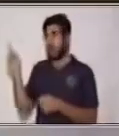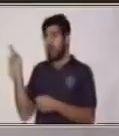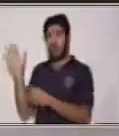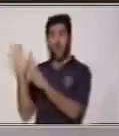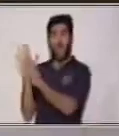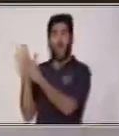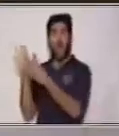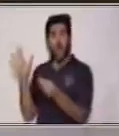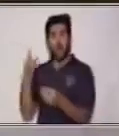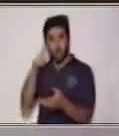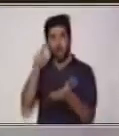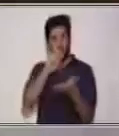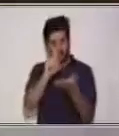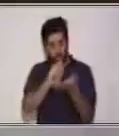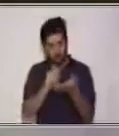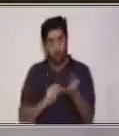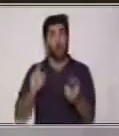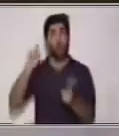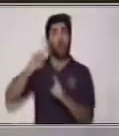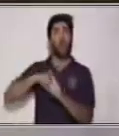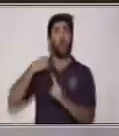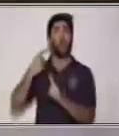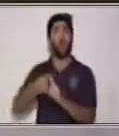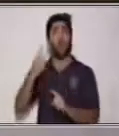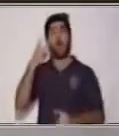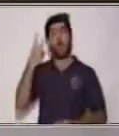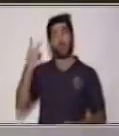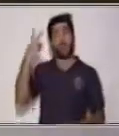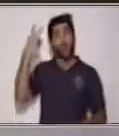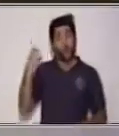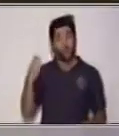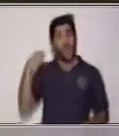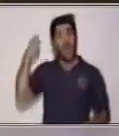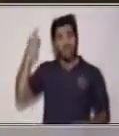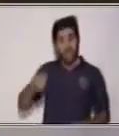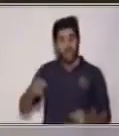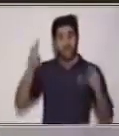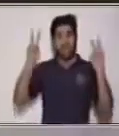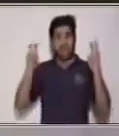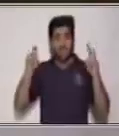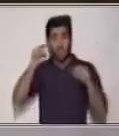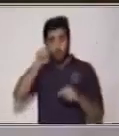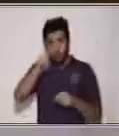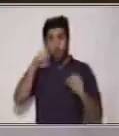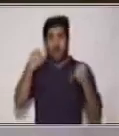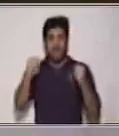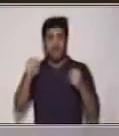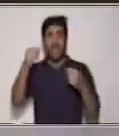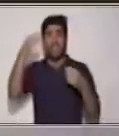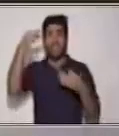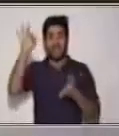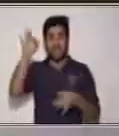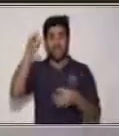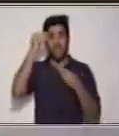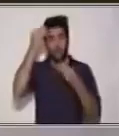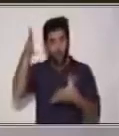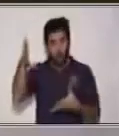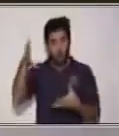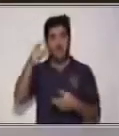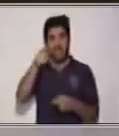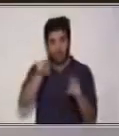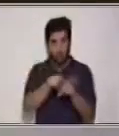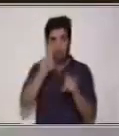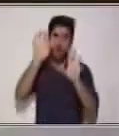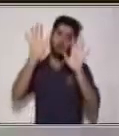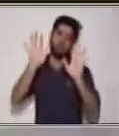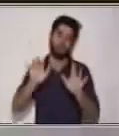características, así cuando tengamos la oportunidad de redactar, este informe va a quedar excelente. Tú que estés ahora en, ya casi